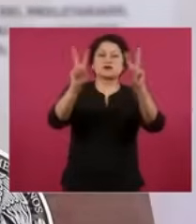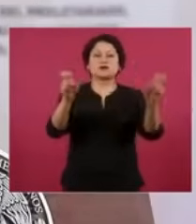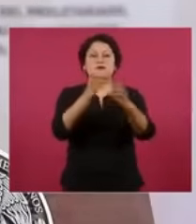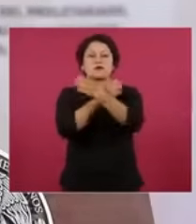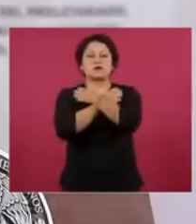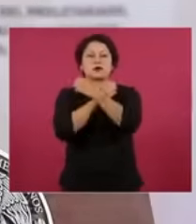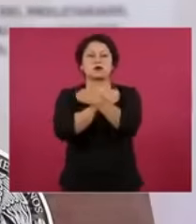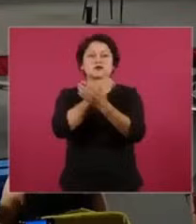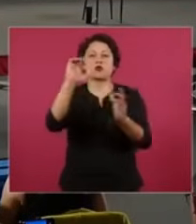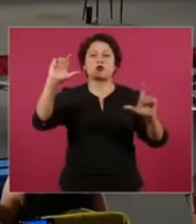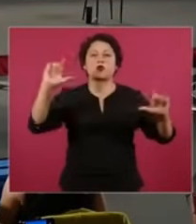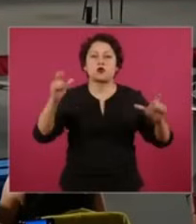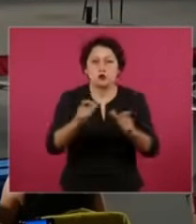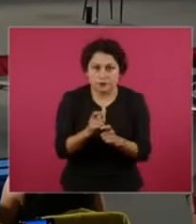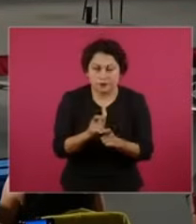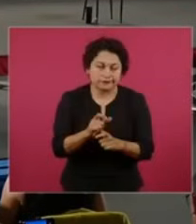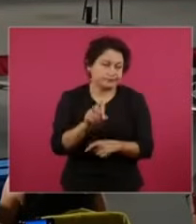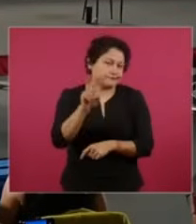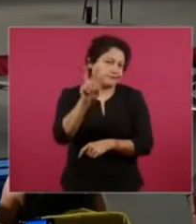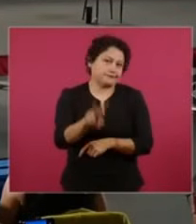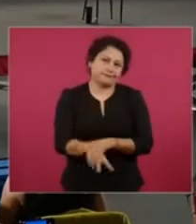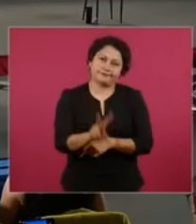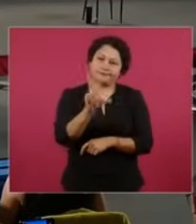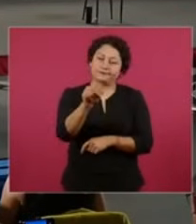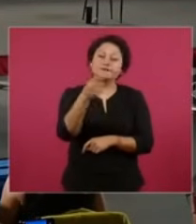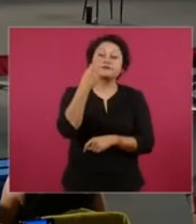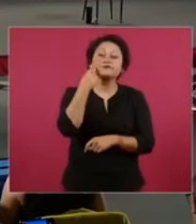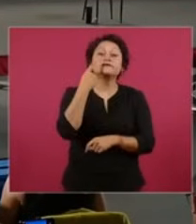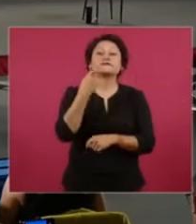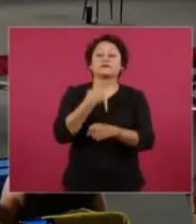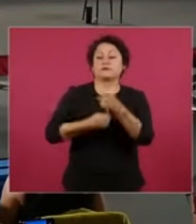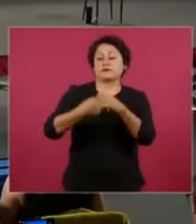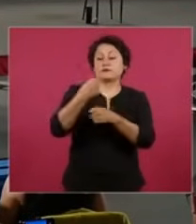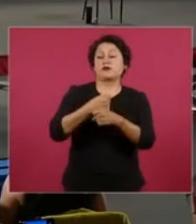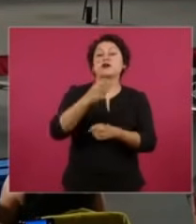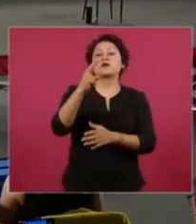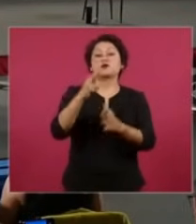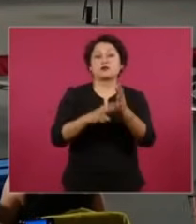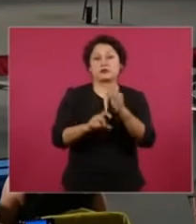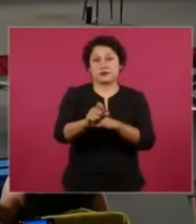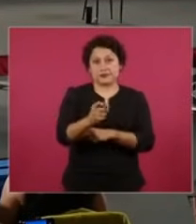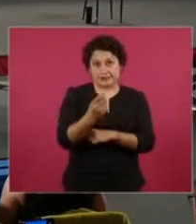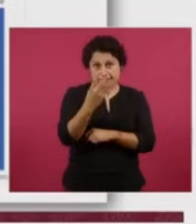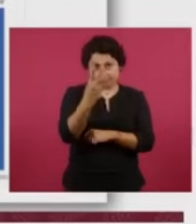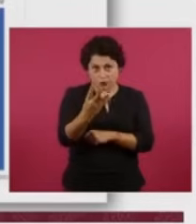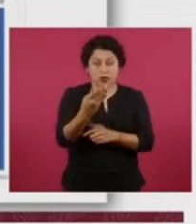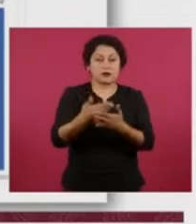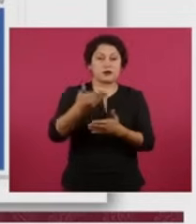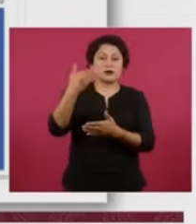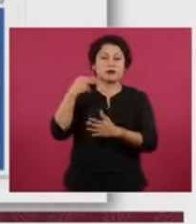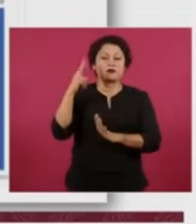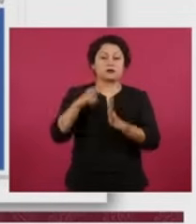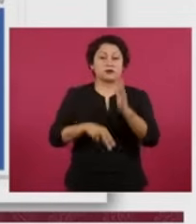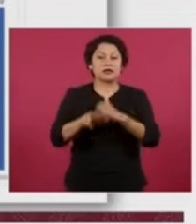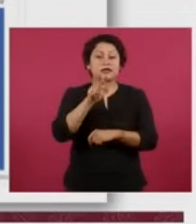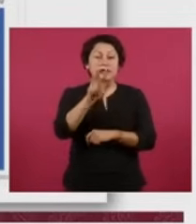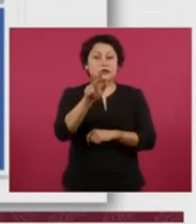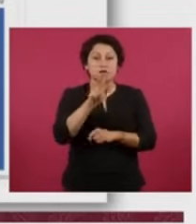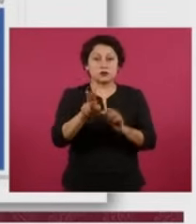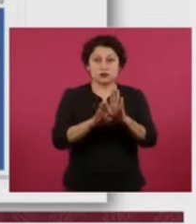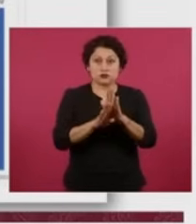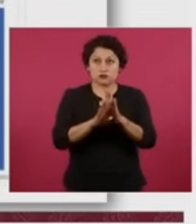los datos. La realidad es que en 2024, en comparación con 2018, el presupuesto para la educación se incrementó